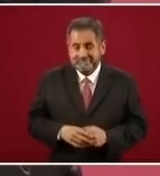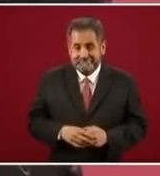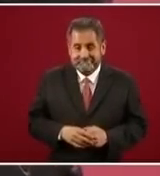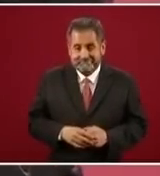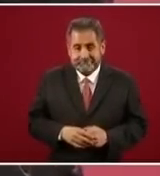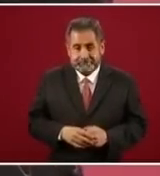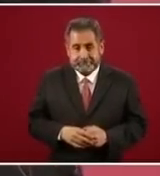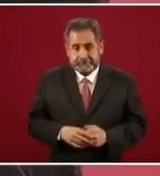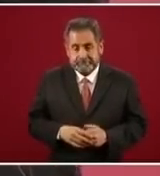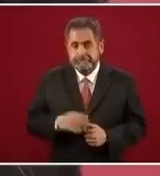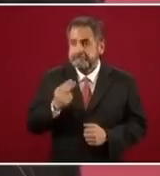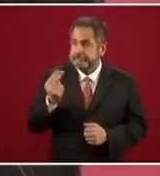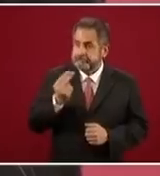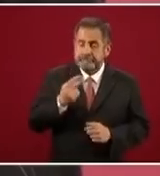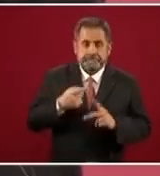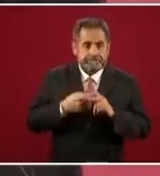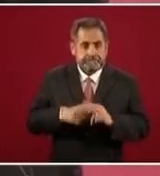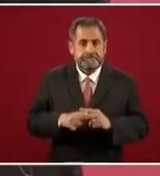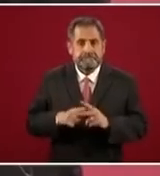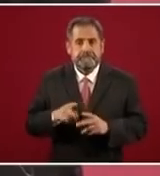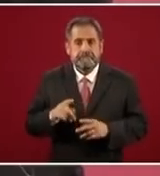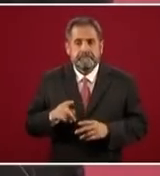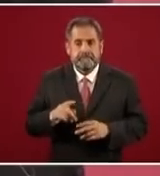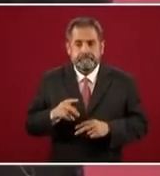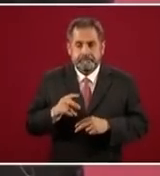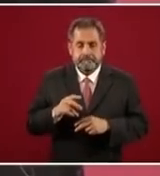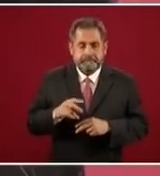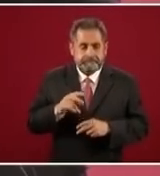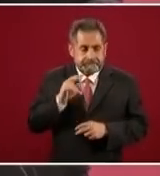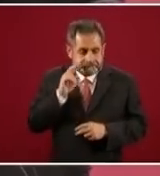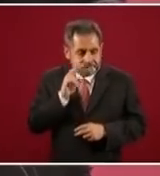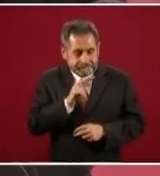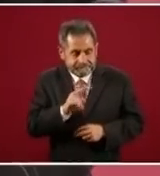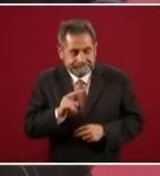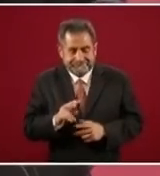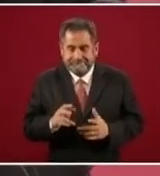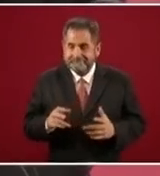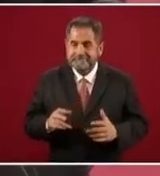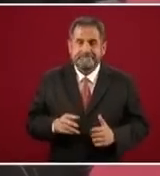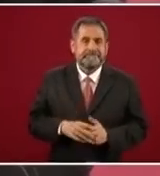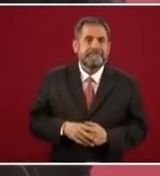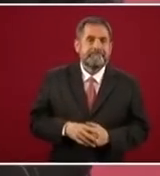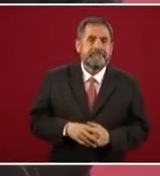Y ya va a empezar esto a reflejarse